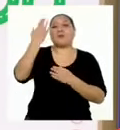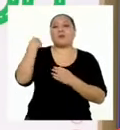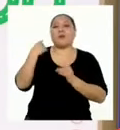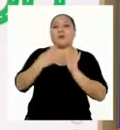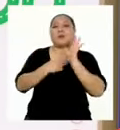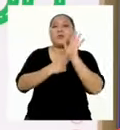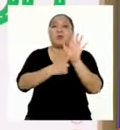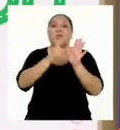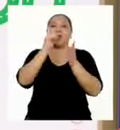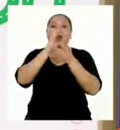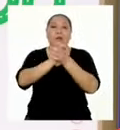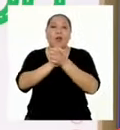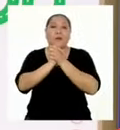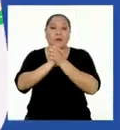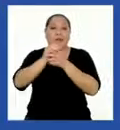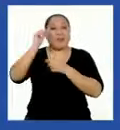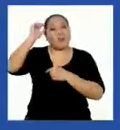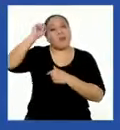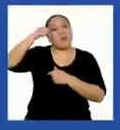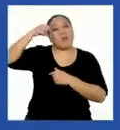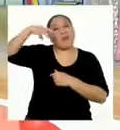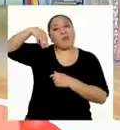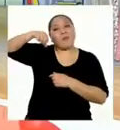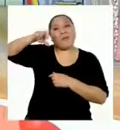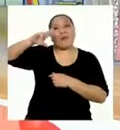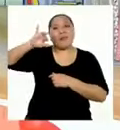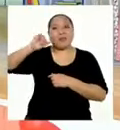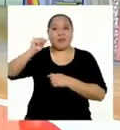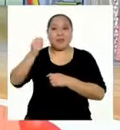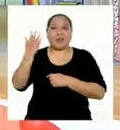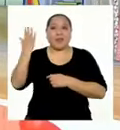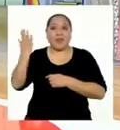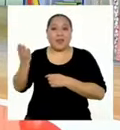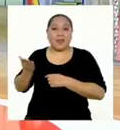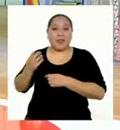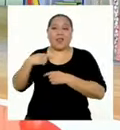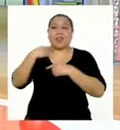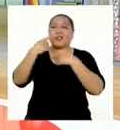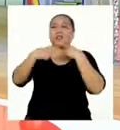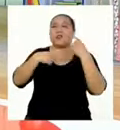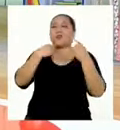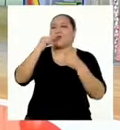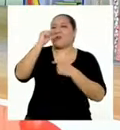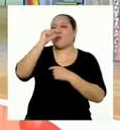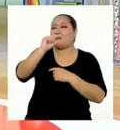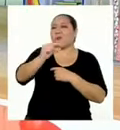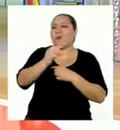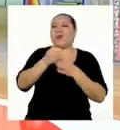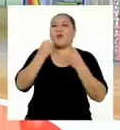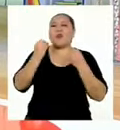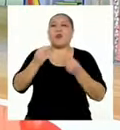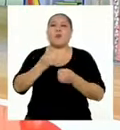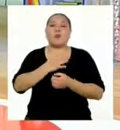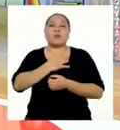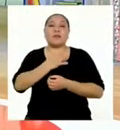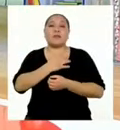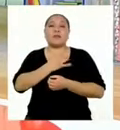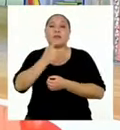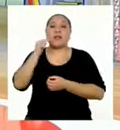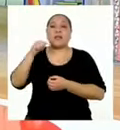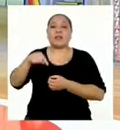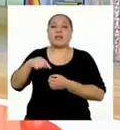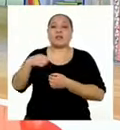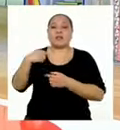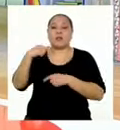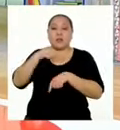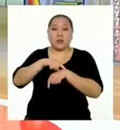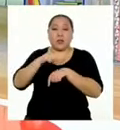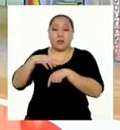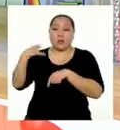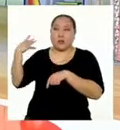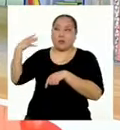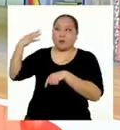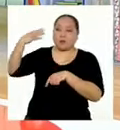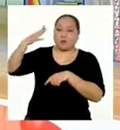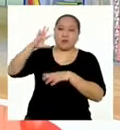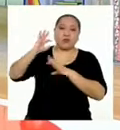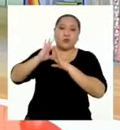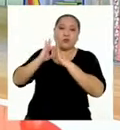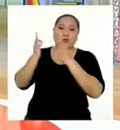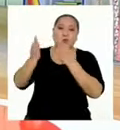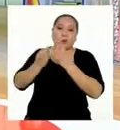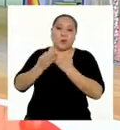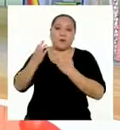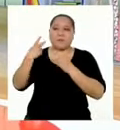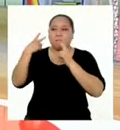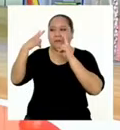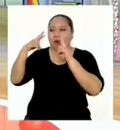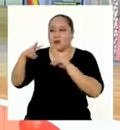una amiga. ¿Se acuerdan de María? Ella nos contó un poco cómo estaba pasando estos últimos días con su familia.